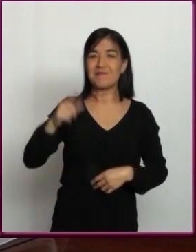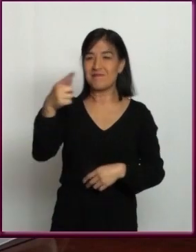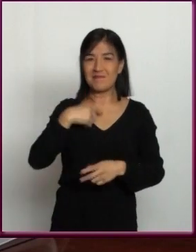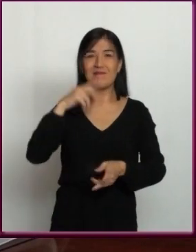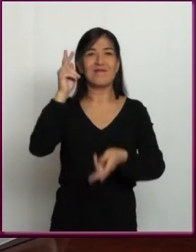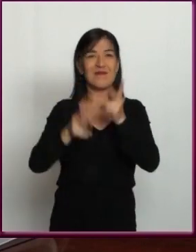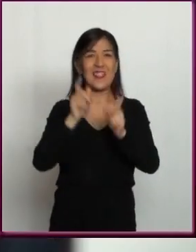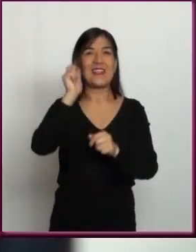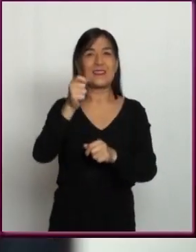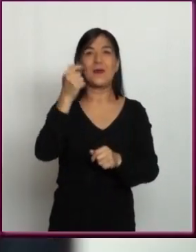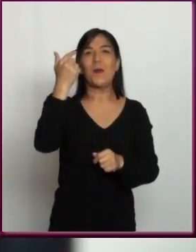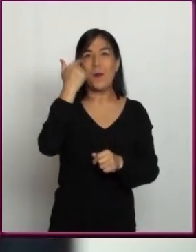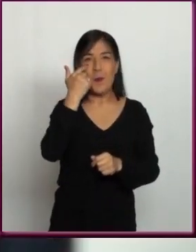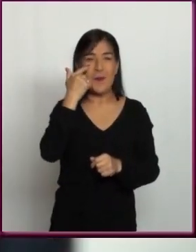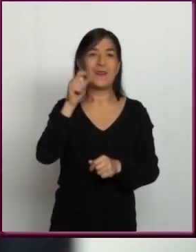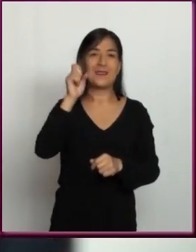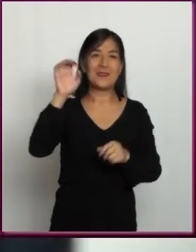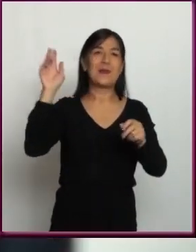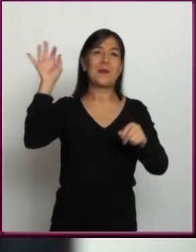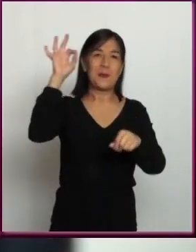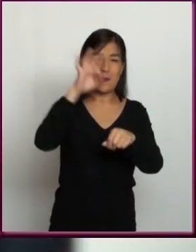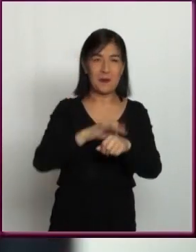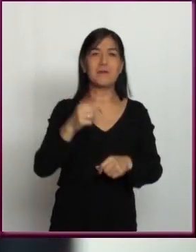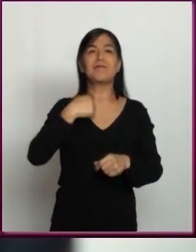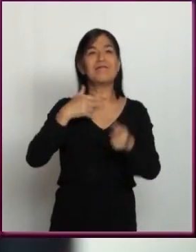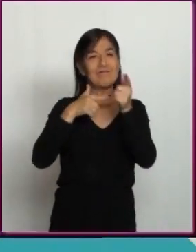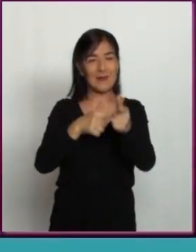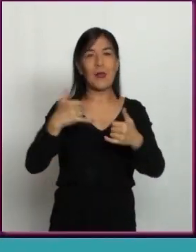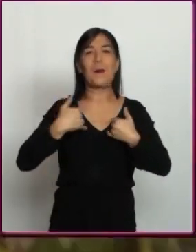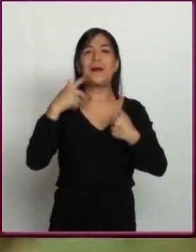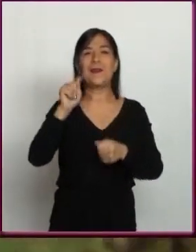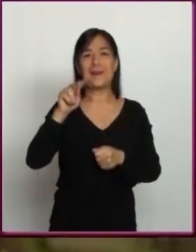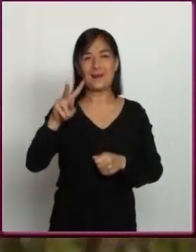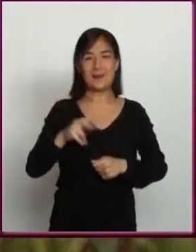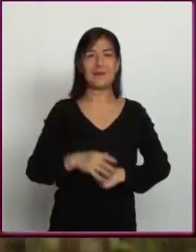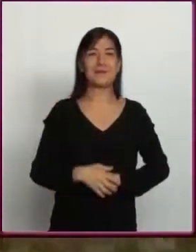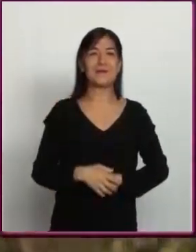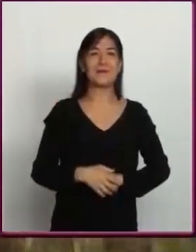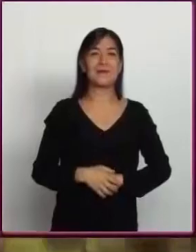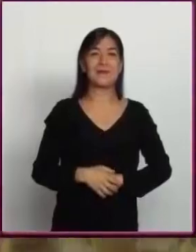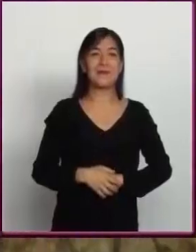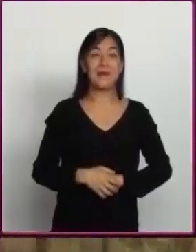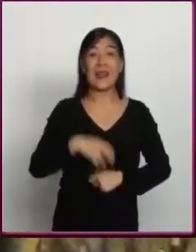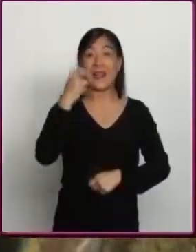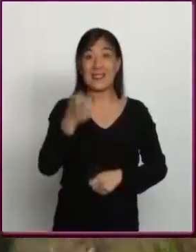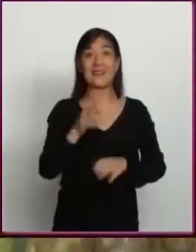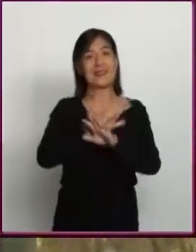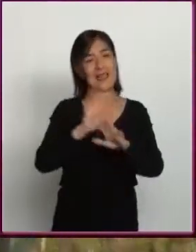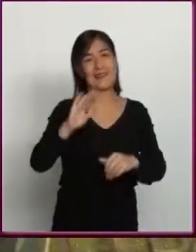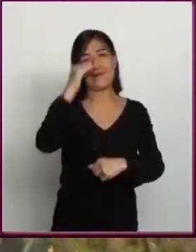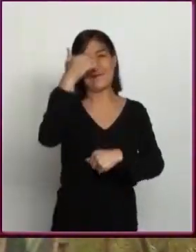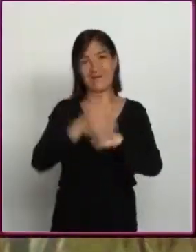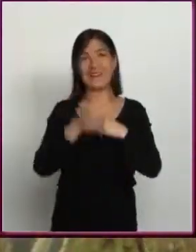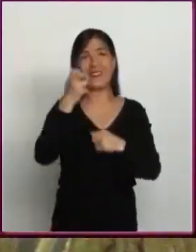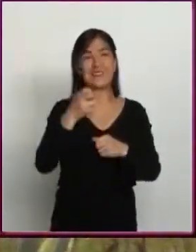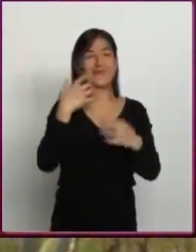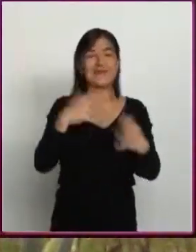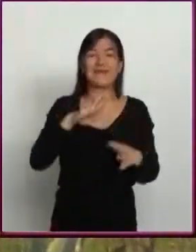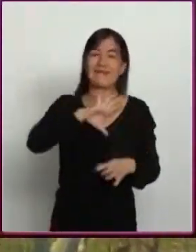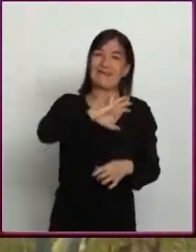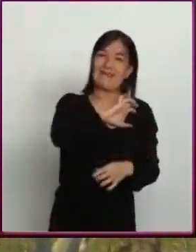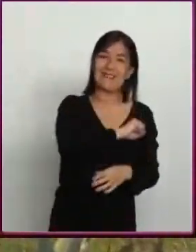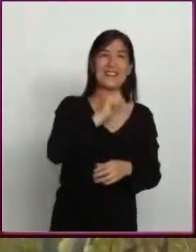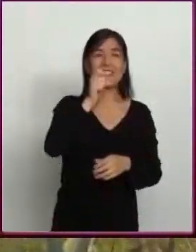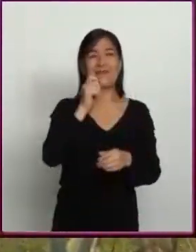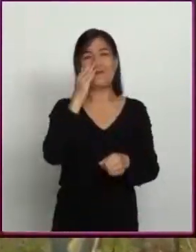los ojos de los insectos. Nosotros continuamos en Jóvenes en TV. Y así llegamos al final de este apasionante